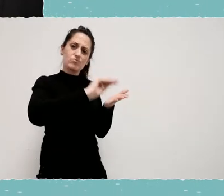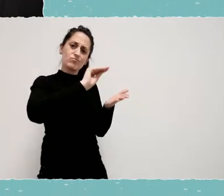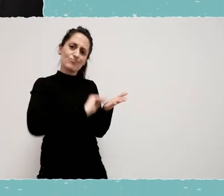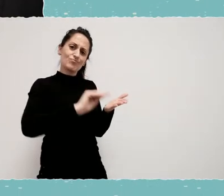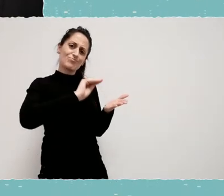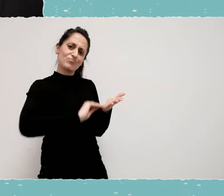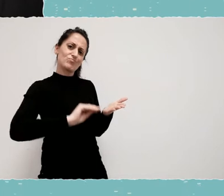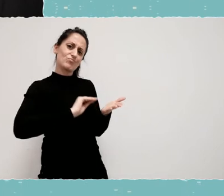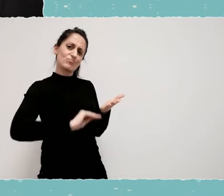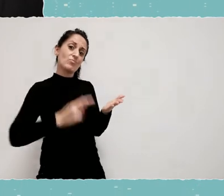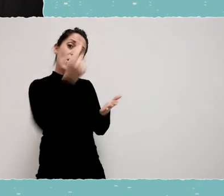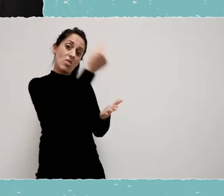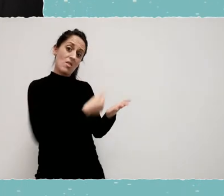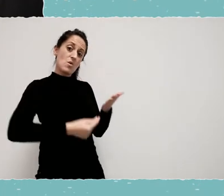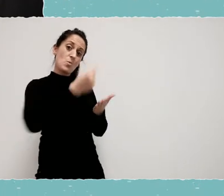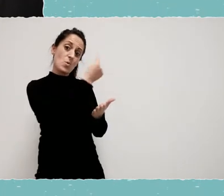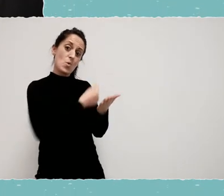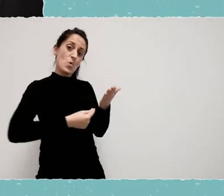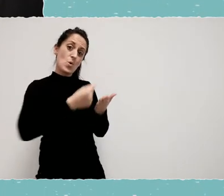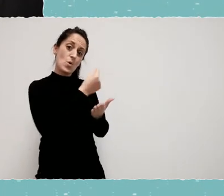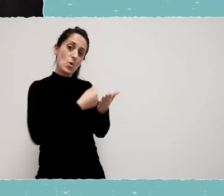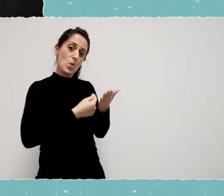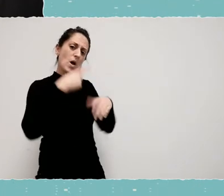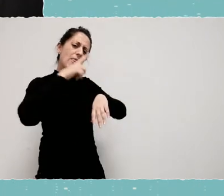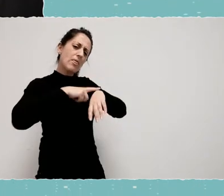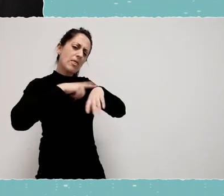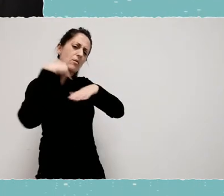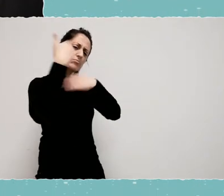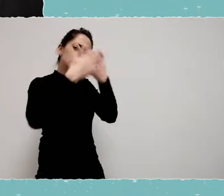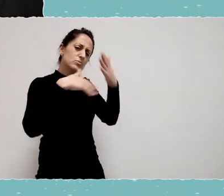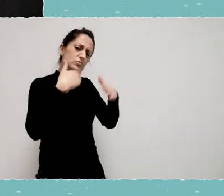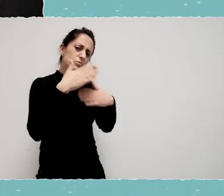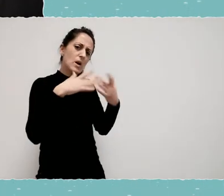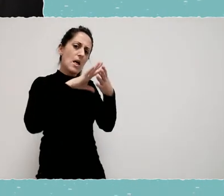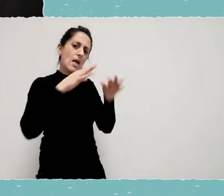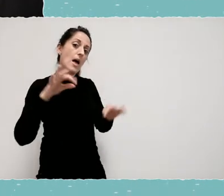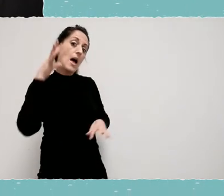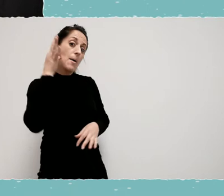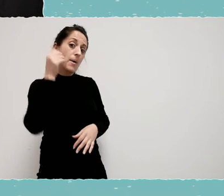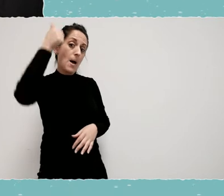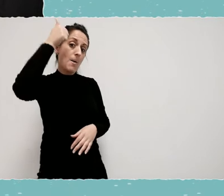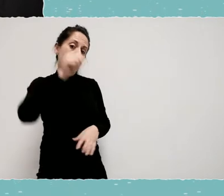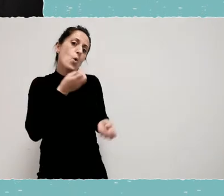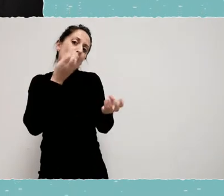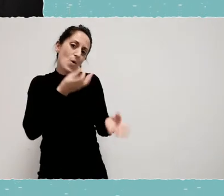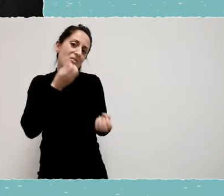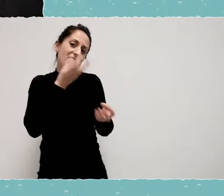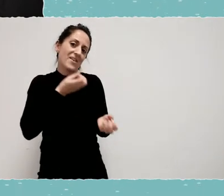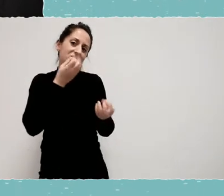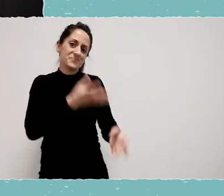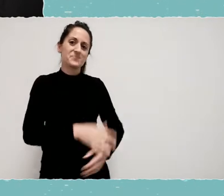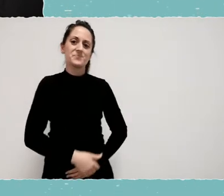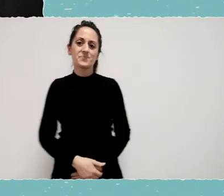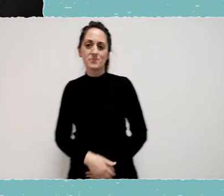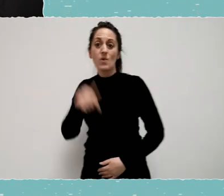escribímolas nun libriño, facémoslle debuxiños e co tempo imoslle as contar as nosas amigas